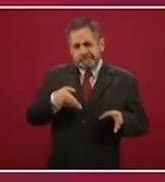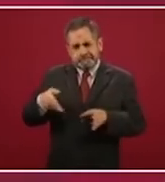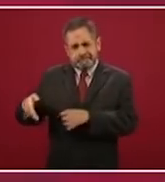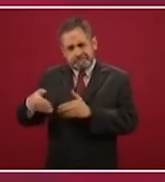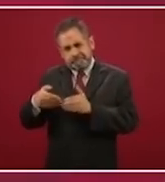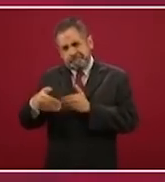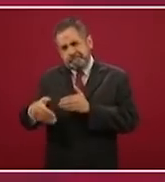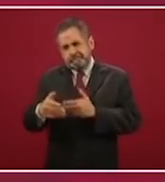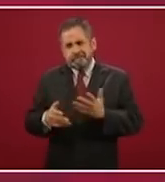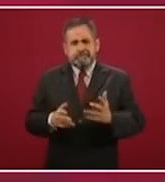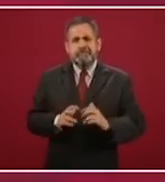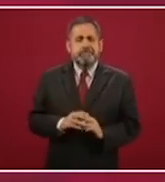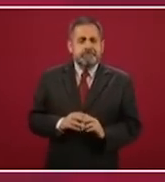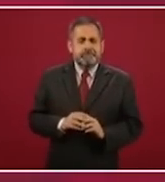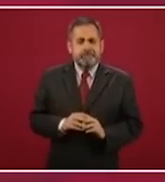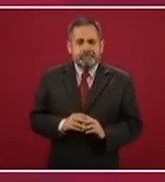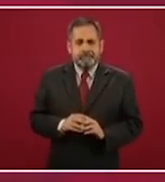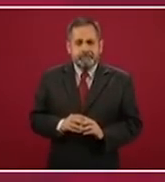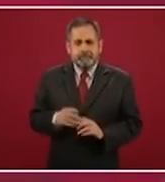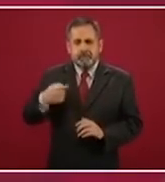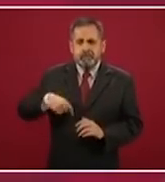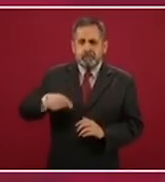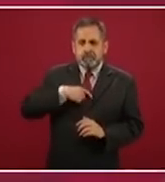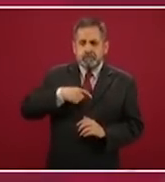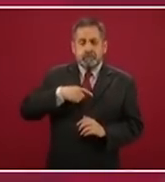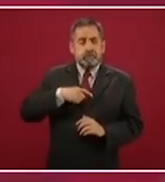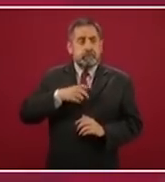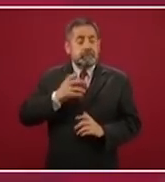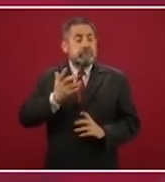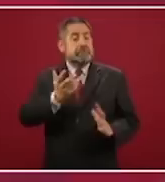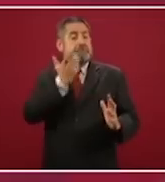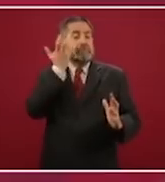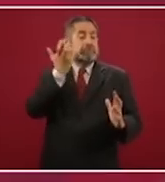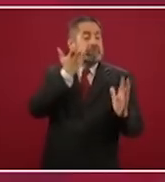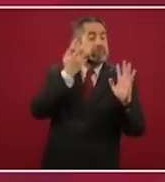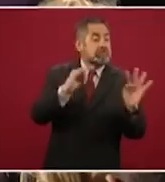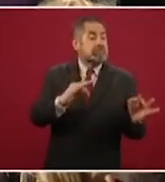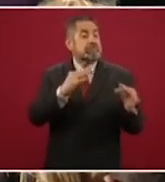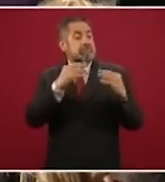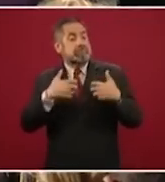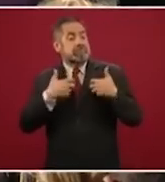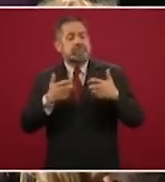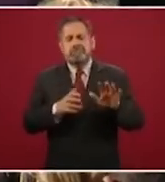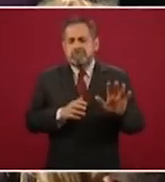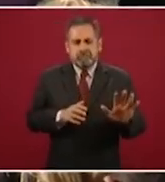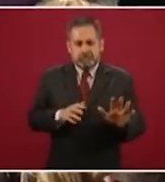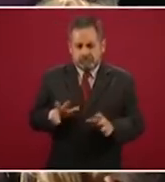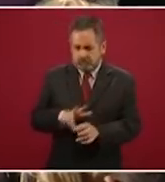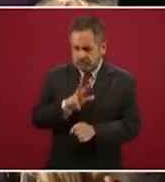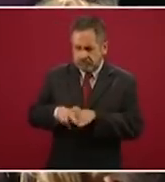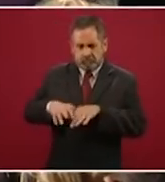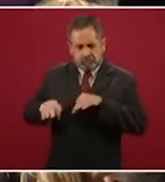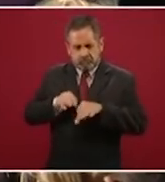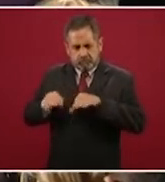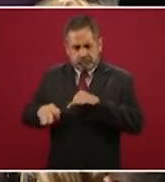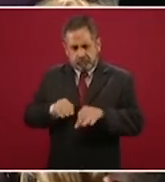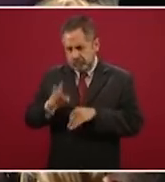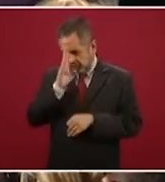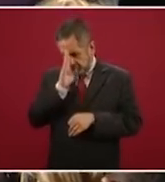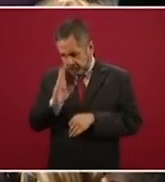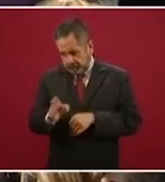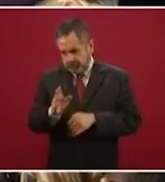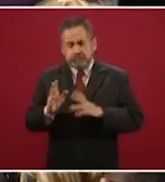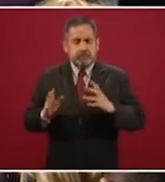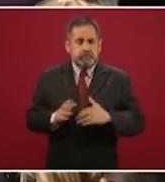ni a actuar con espectacularidad. ni vamos solo